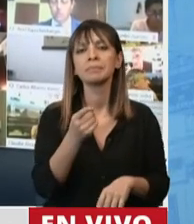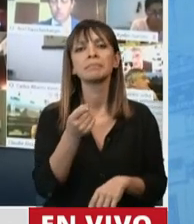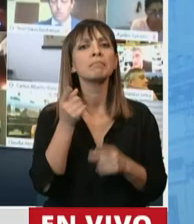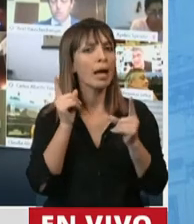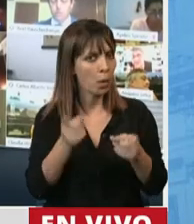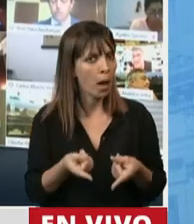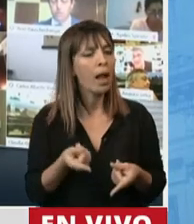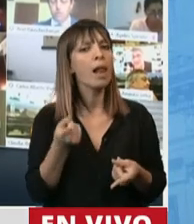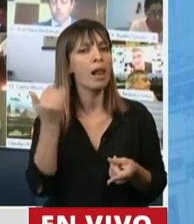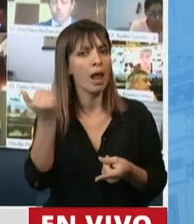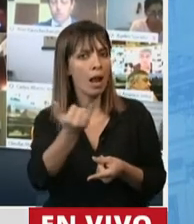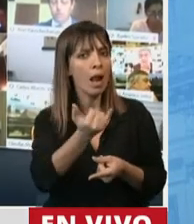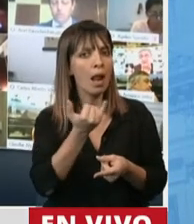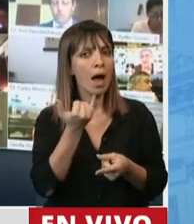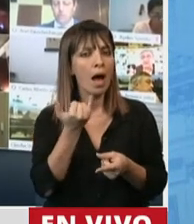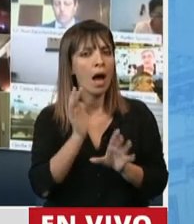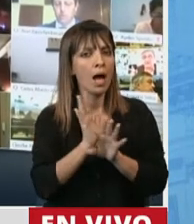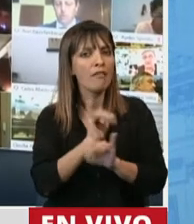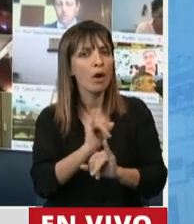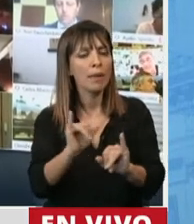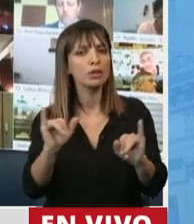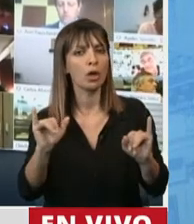embargo, bastantes datos.